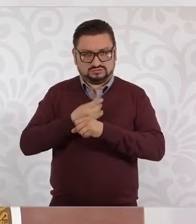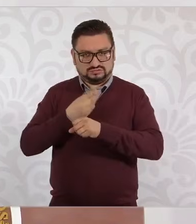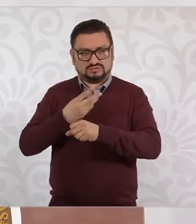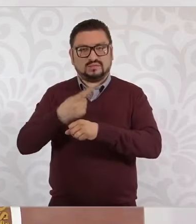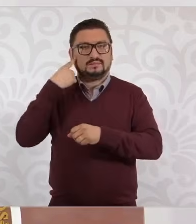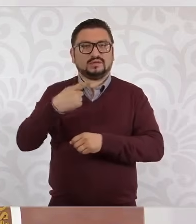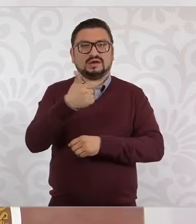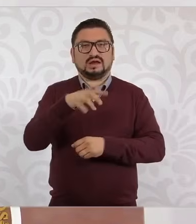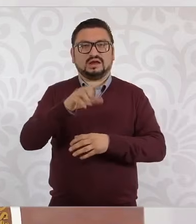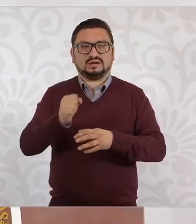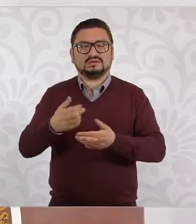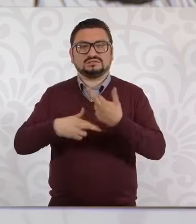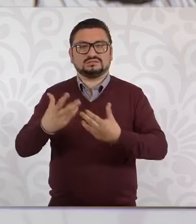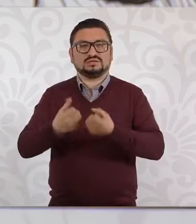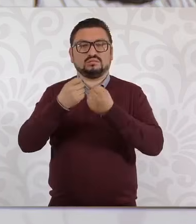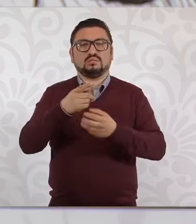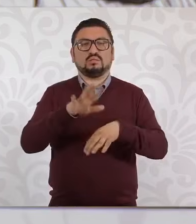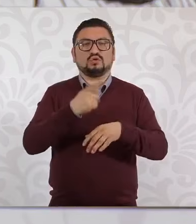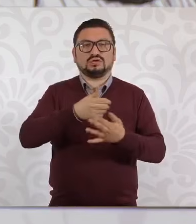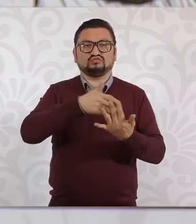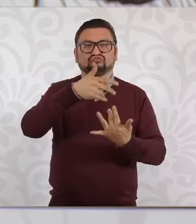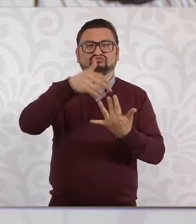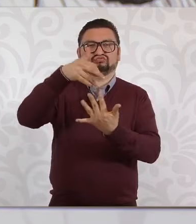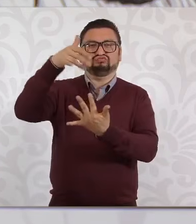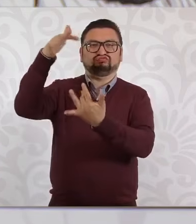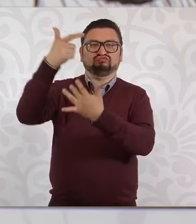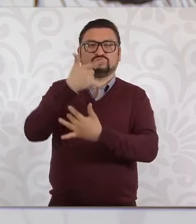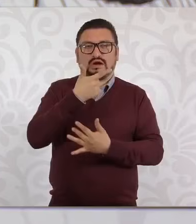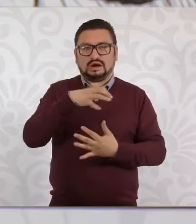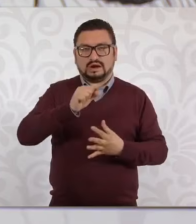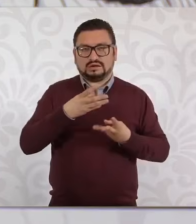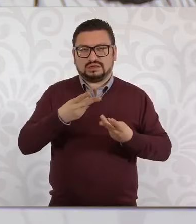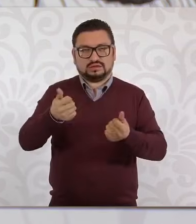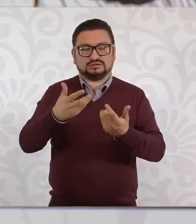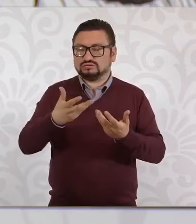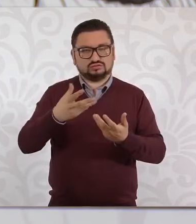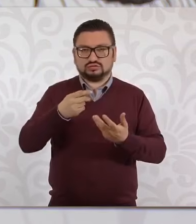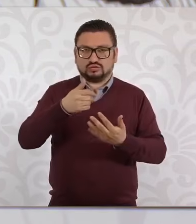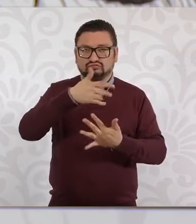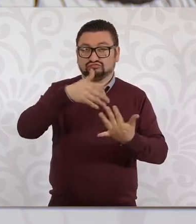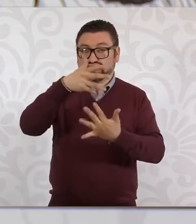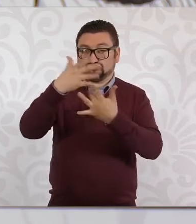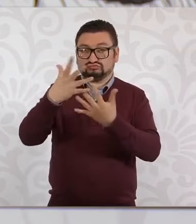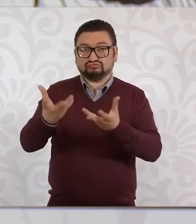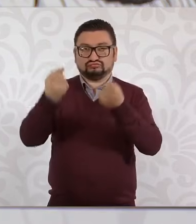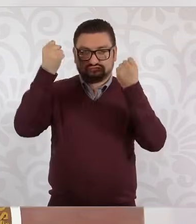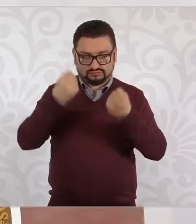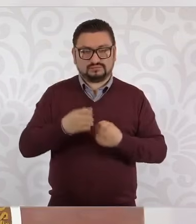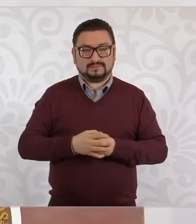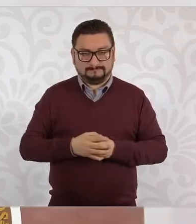de recuperación de gas que se quemaba en la atmósfera. Entonces, seguir recuperando el gas que se quema en la atmósfera.